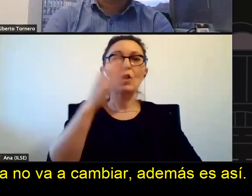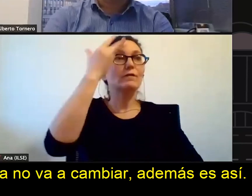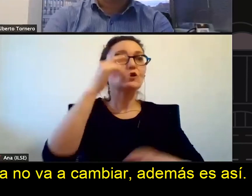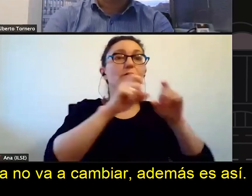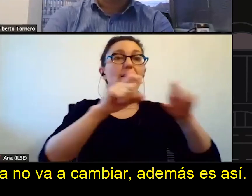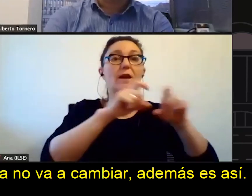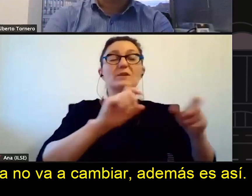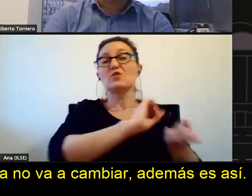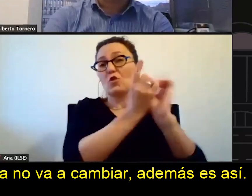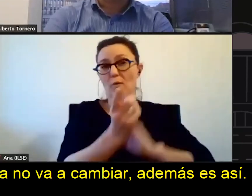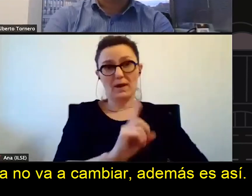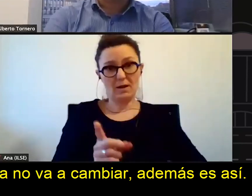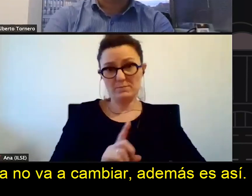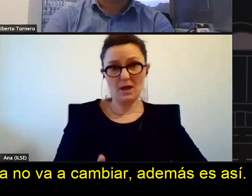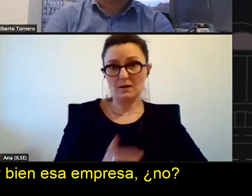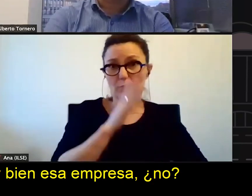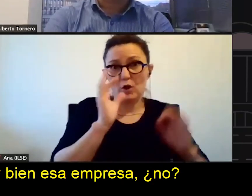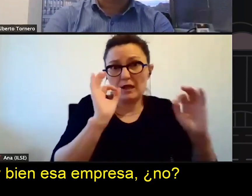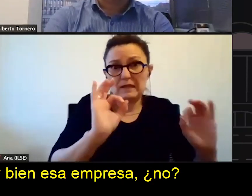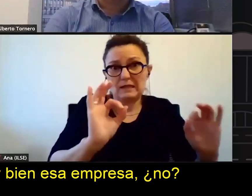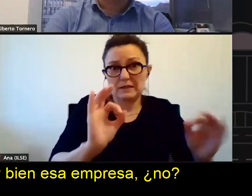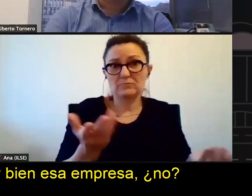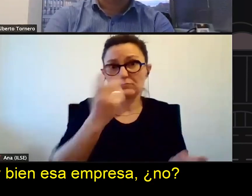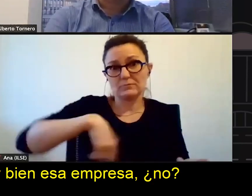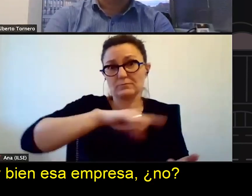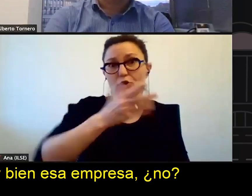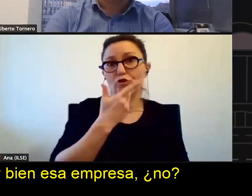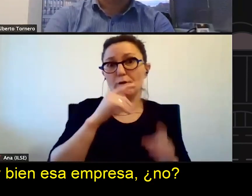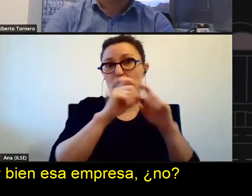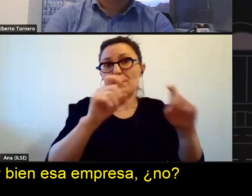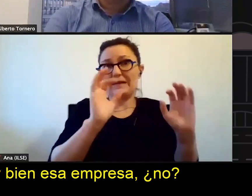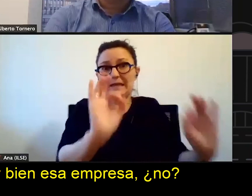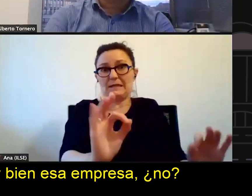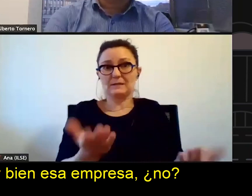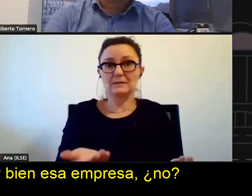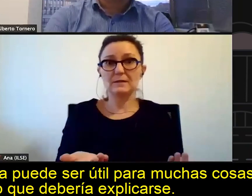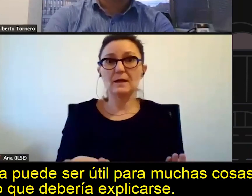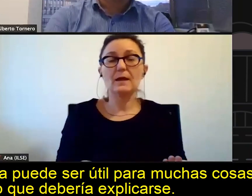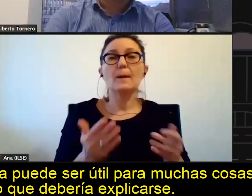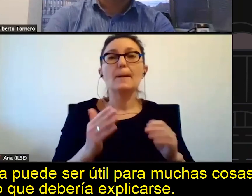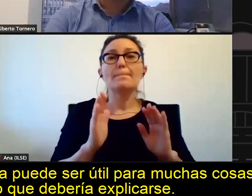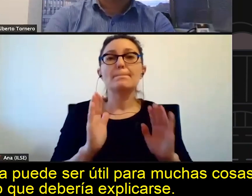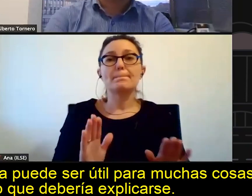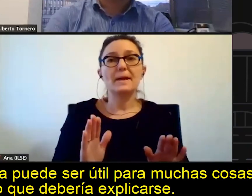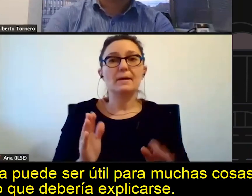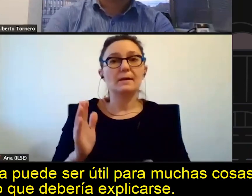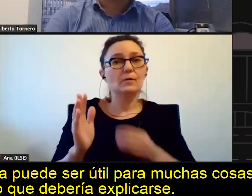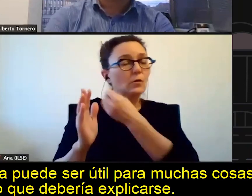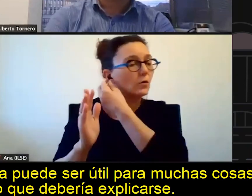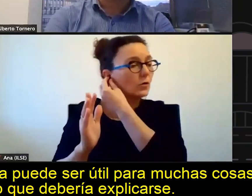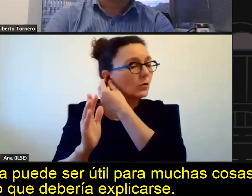cambiar, porque además es así, nosotros conocemos muy bien esa empresa, ¿no? Pero pero sí es verdad